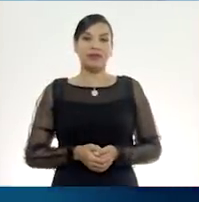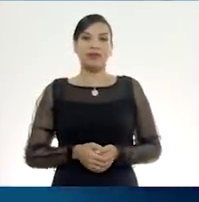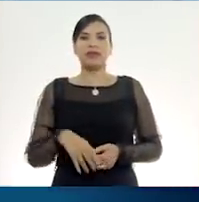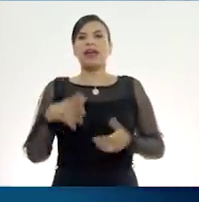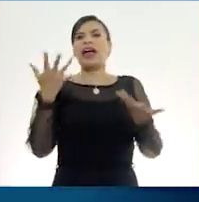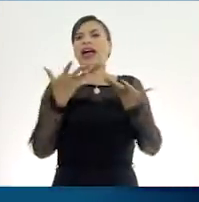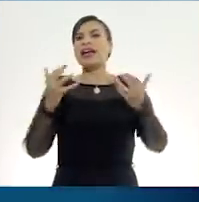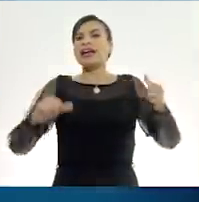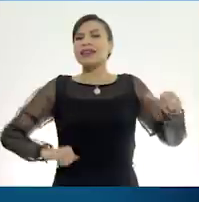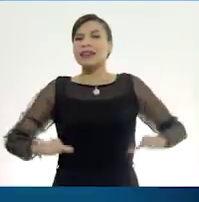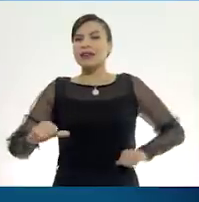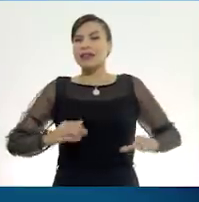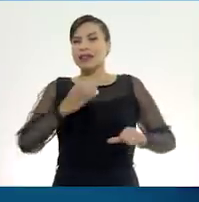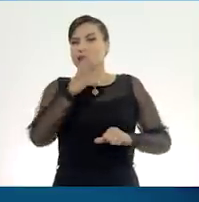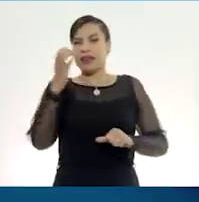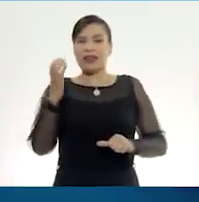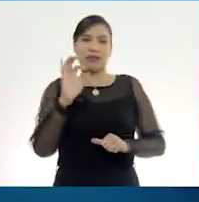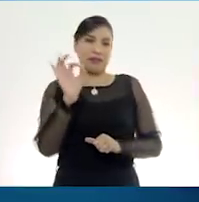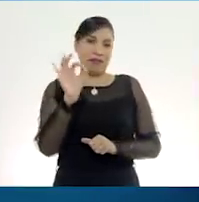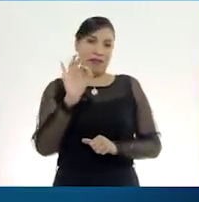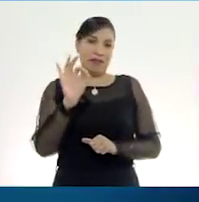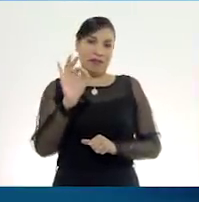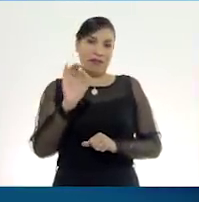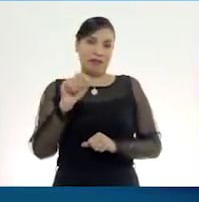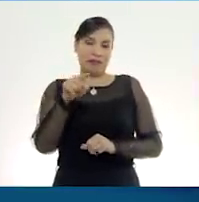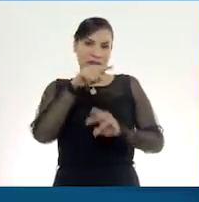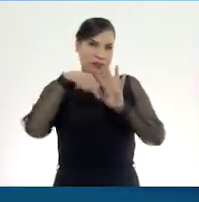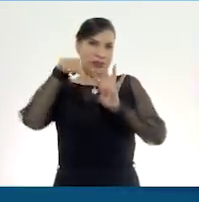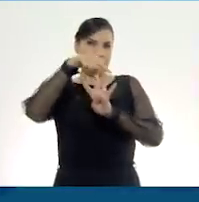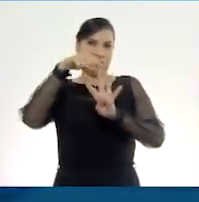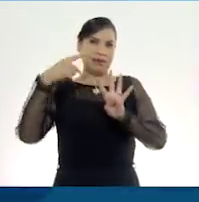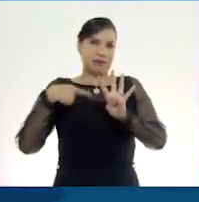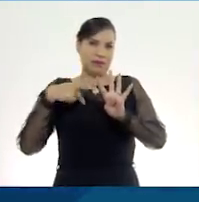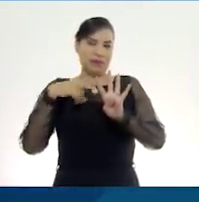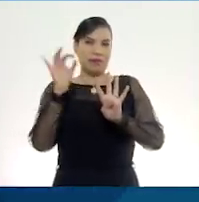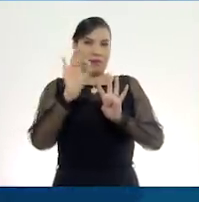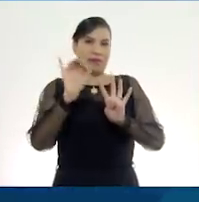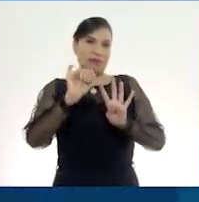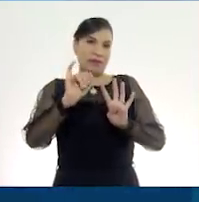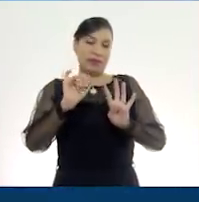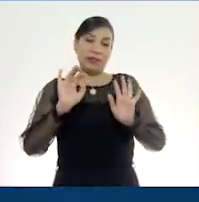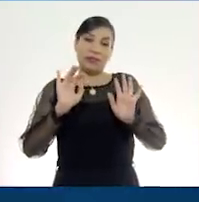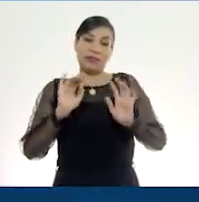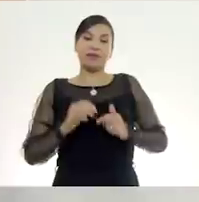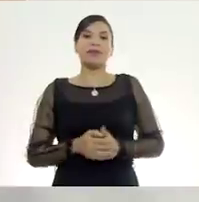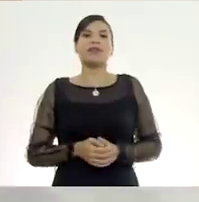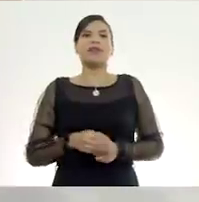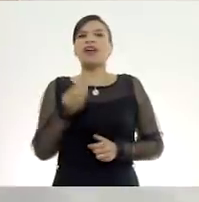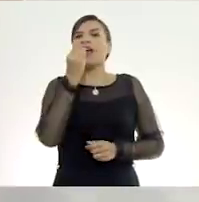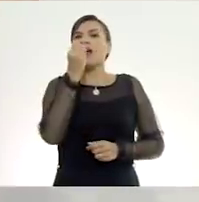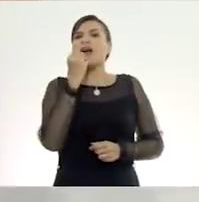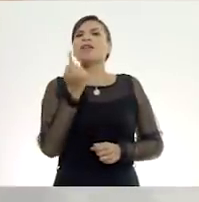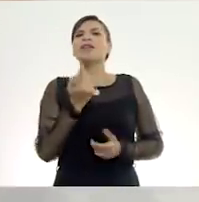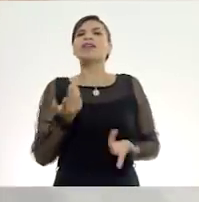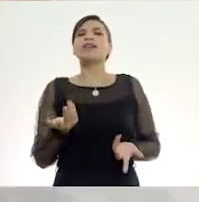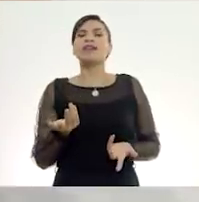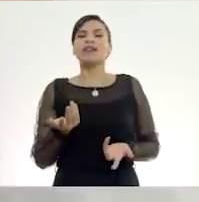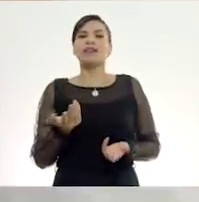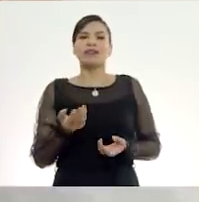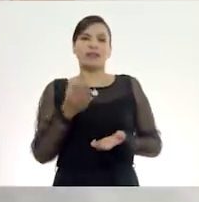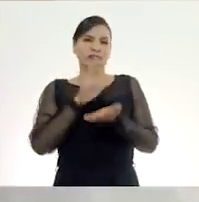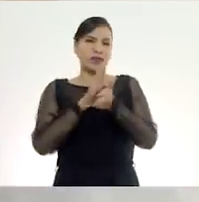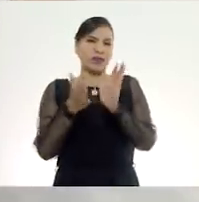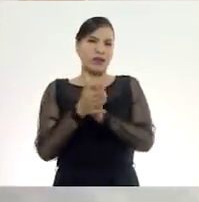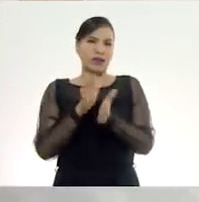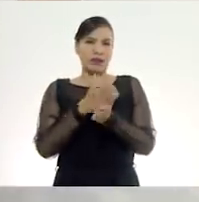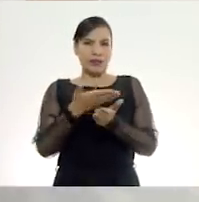realizan actividades en el campo, ¿verdad? Sí. Muy bien. ¿Qué comerán ellos, aparte de